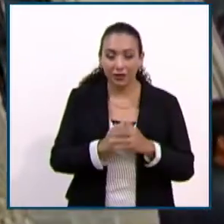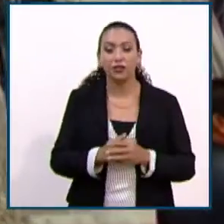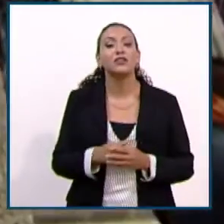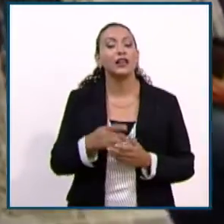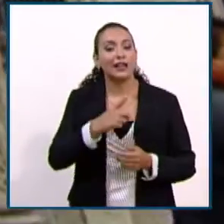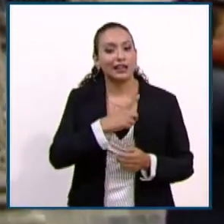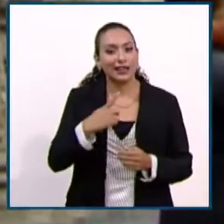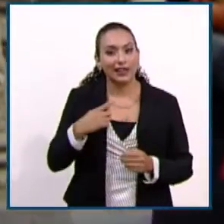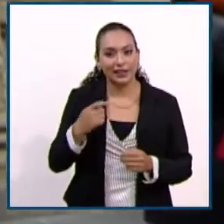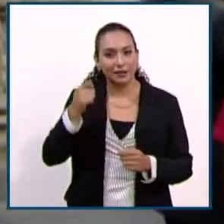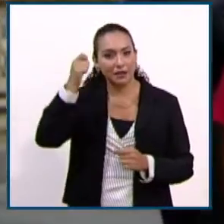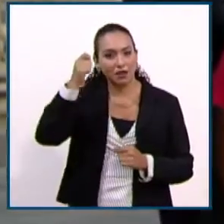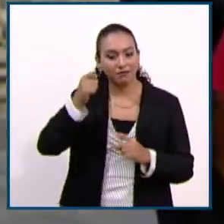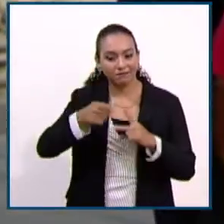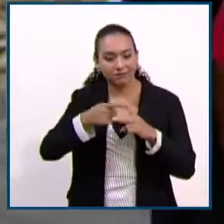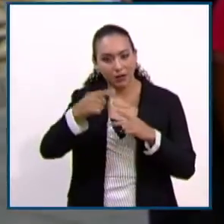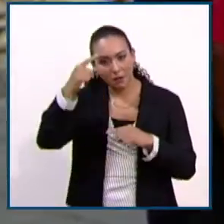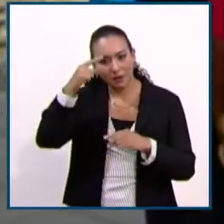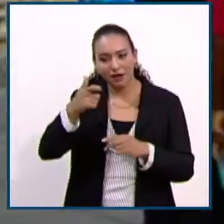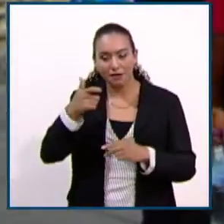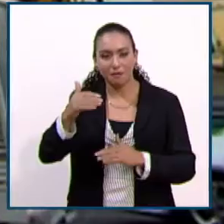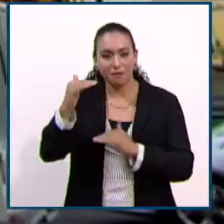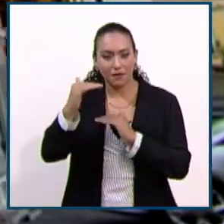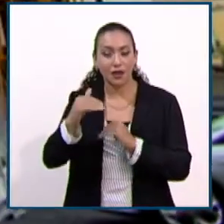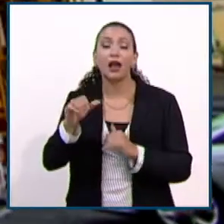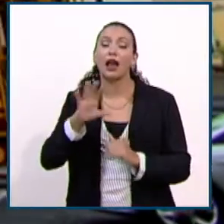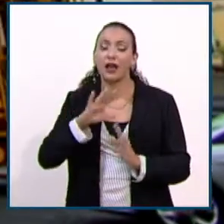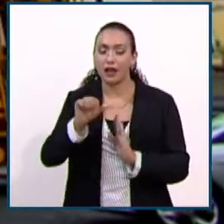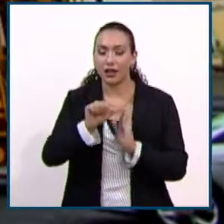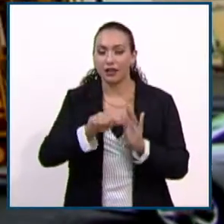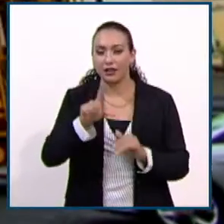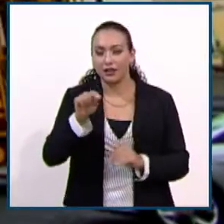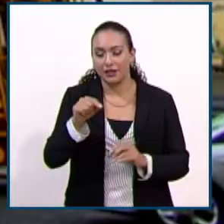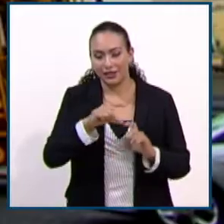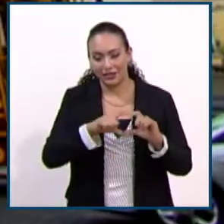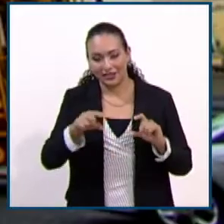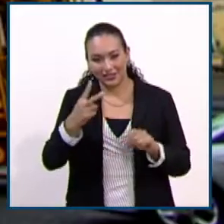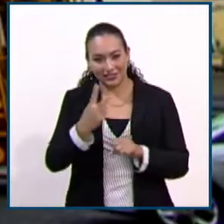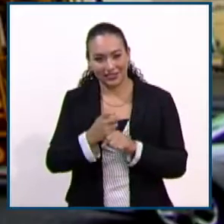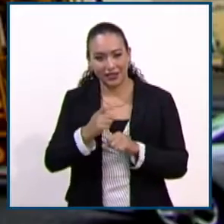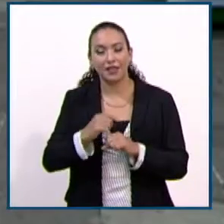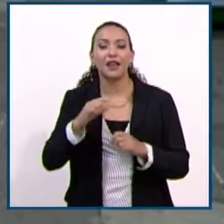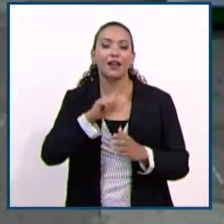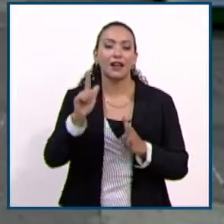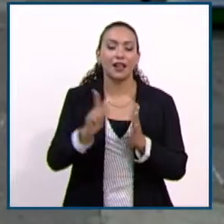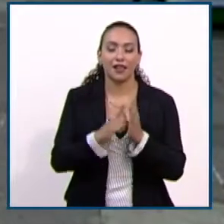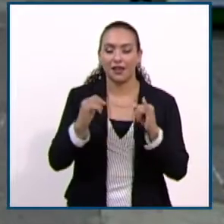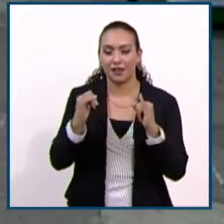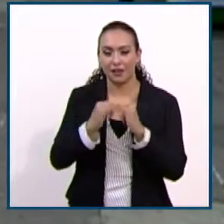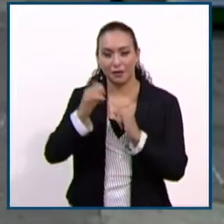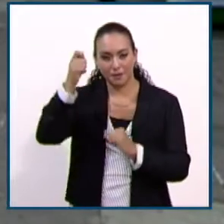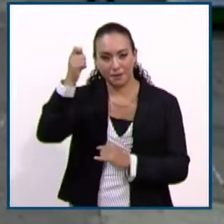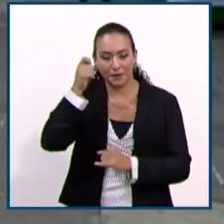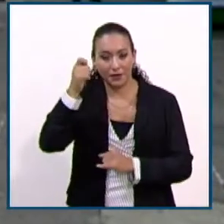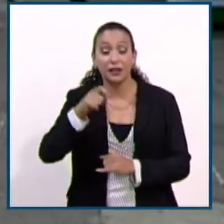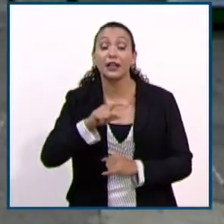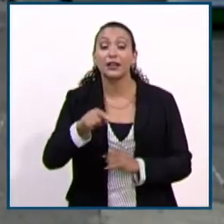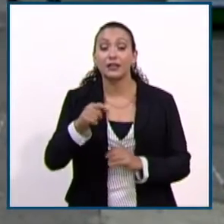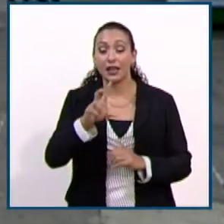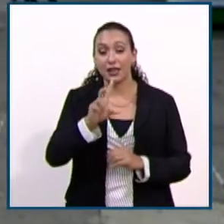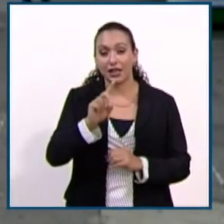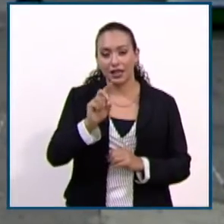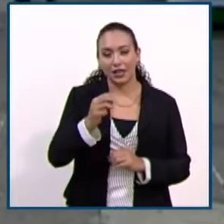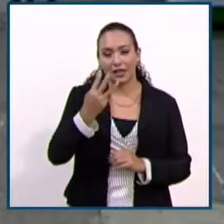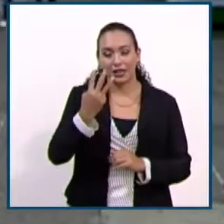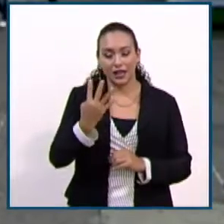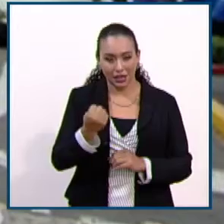al monto máximo establecido en el artículo 70, fracción segunda, de la Ley del Instituto de Pensiones, fijado en 39 UMAS,